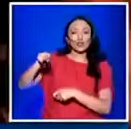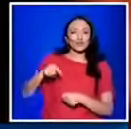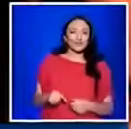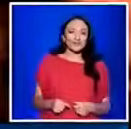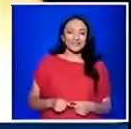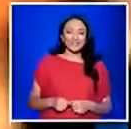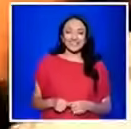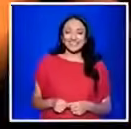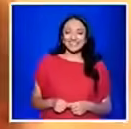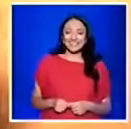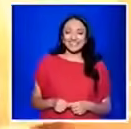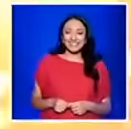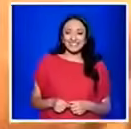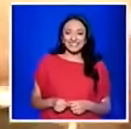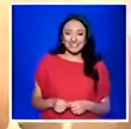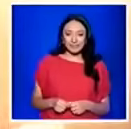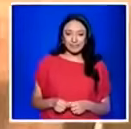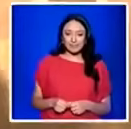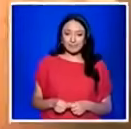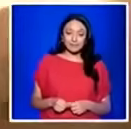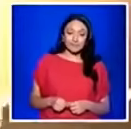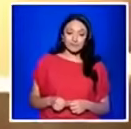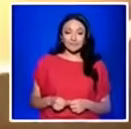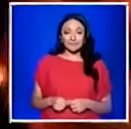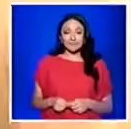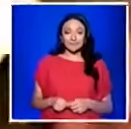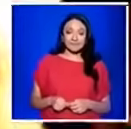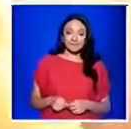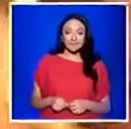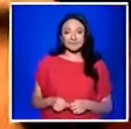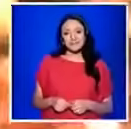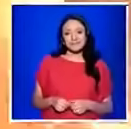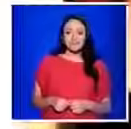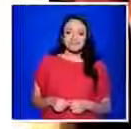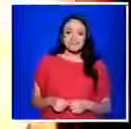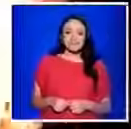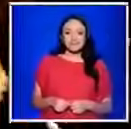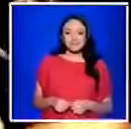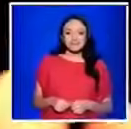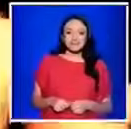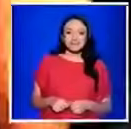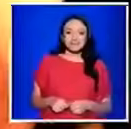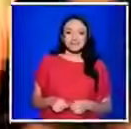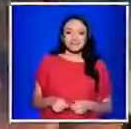mi pana es mandarina.